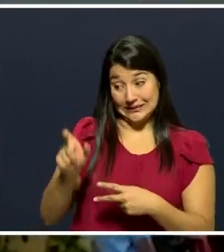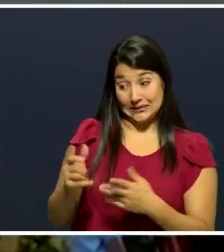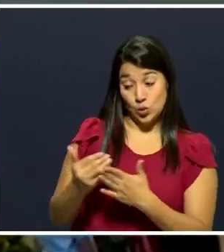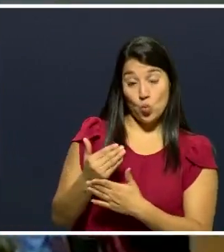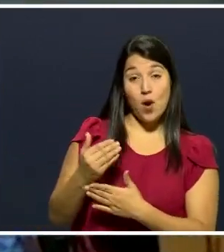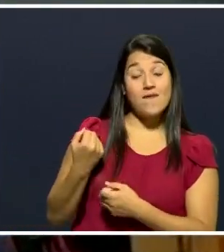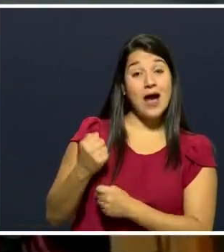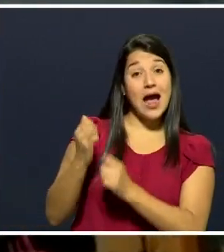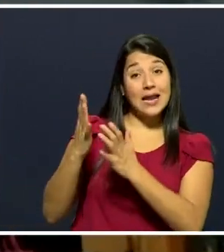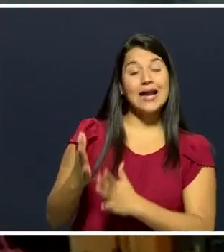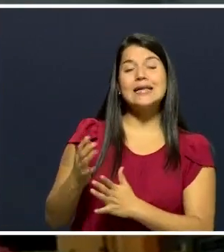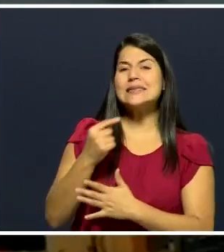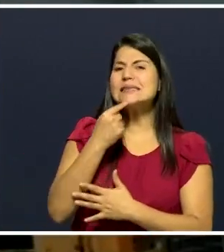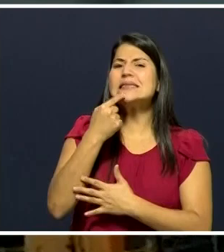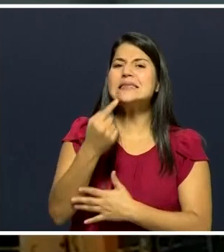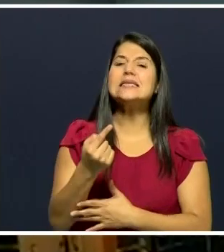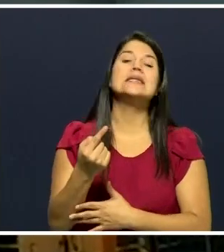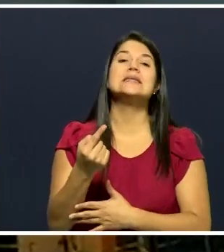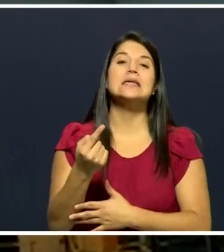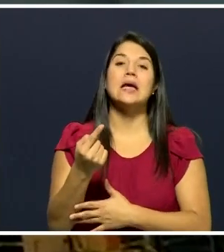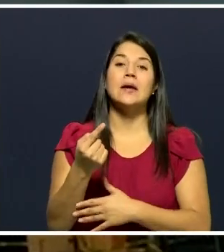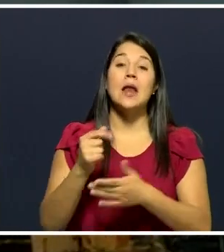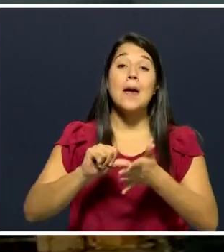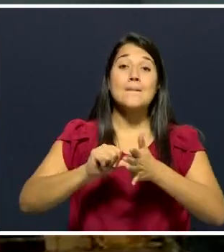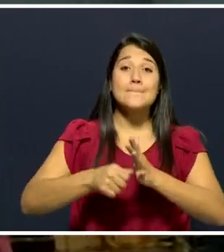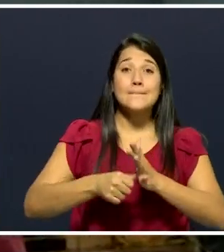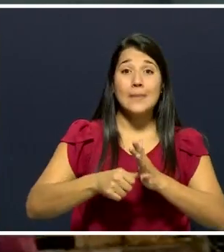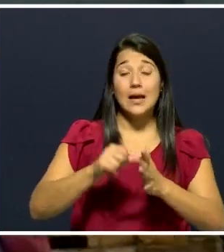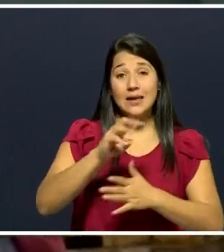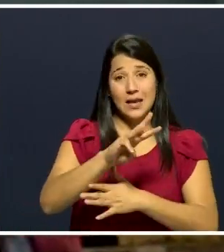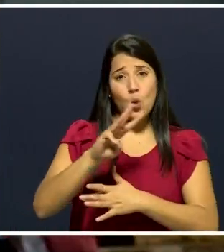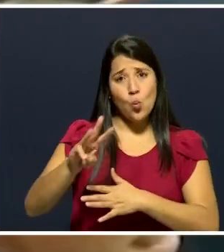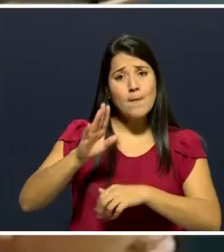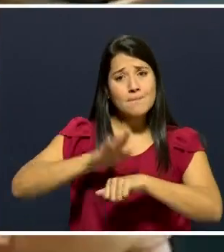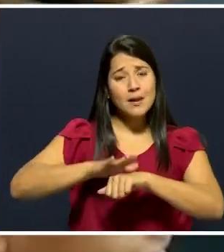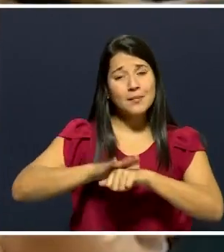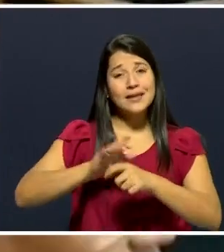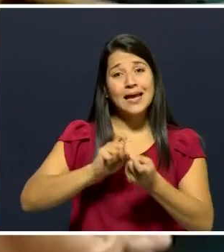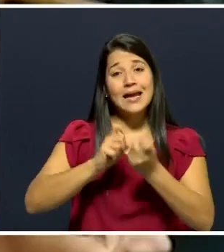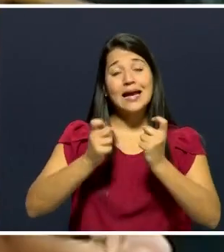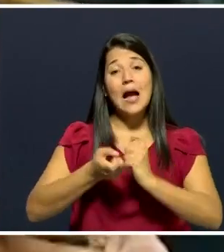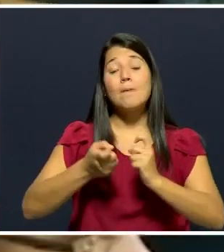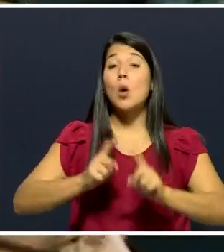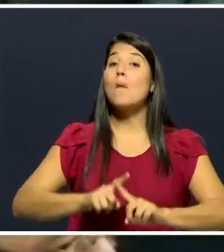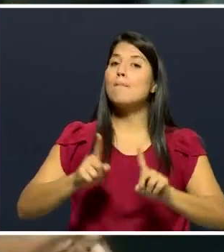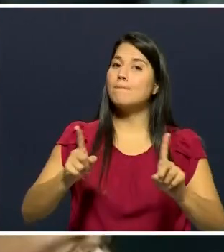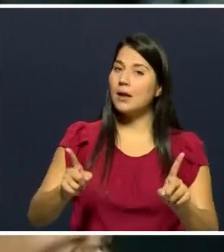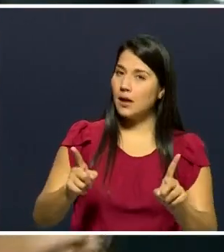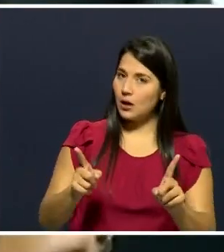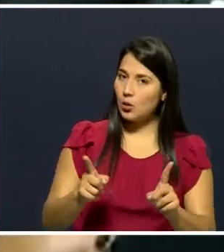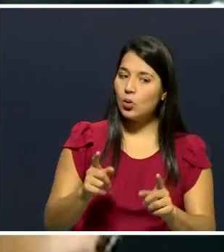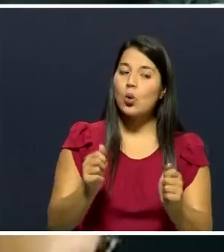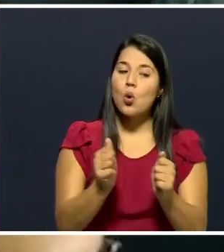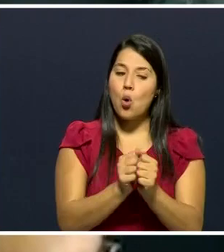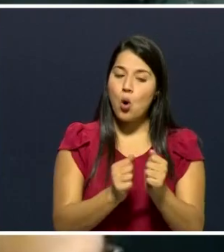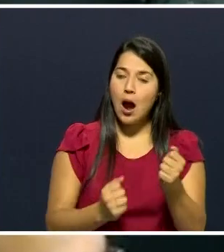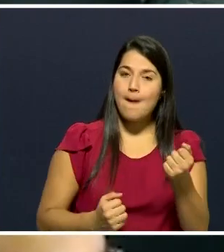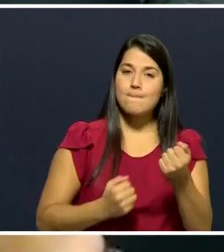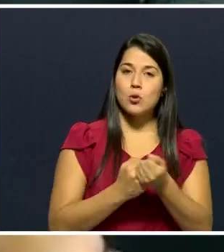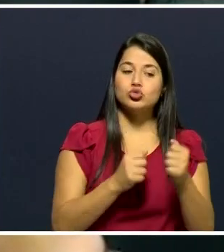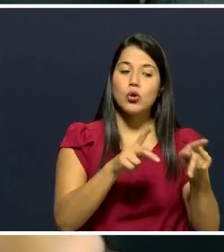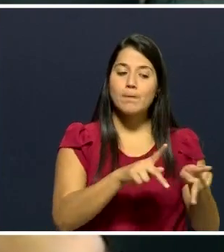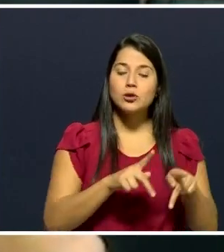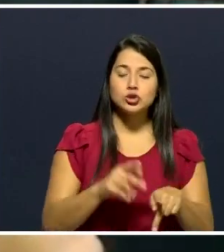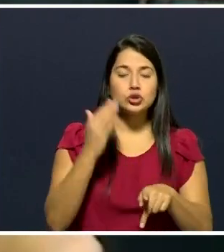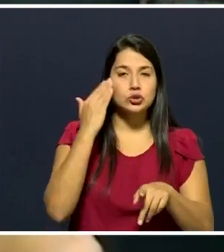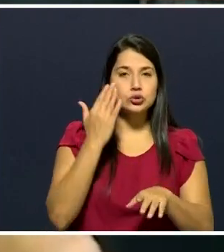a un medio local que la plataforma del cantón permite cambios, pero con el trabajo de personas que conocen y de lo que